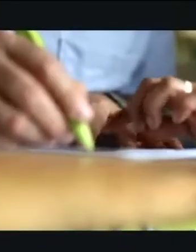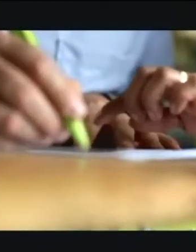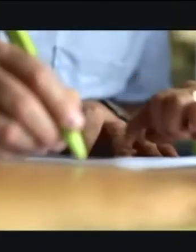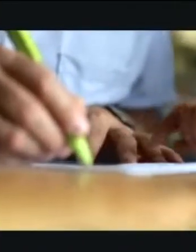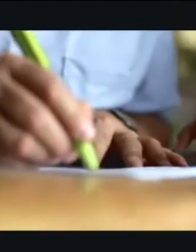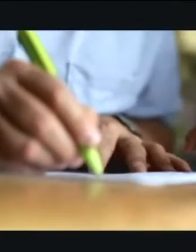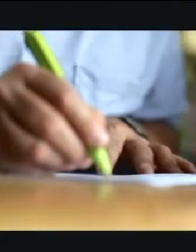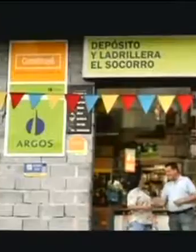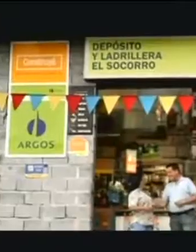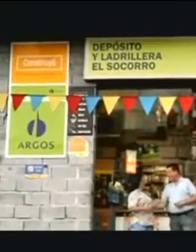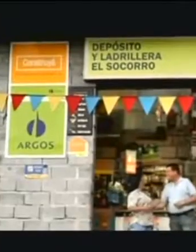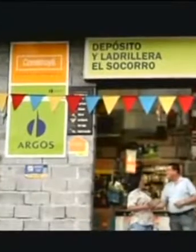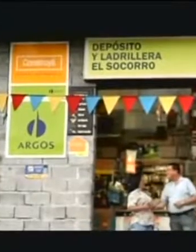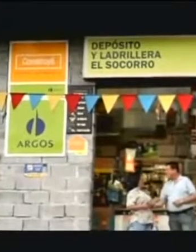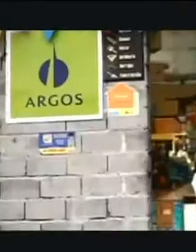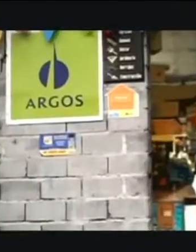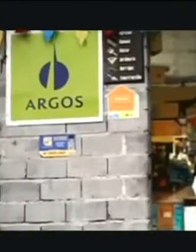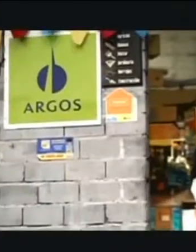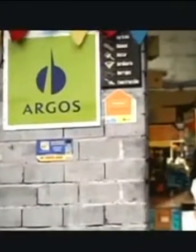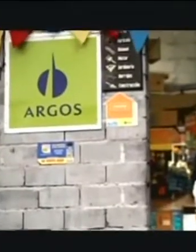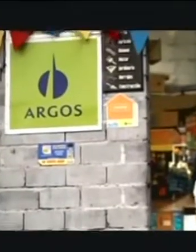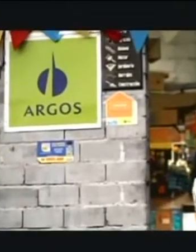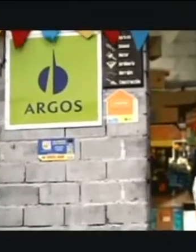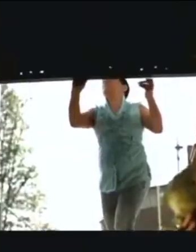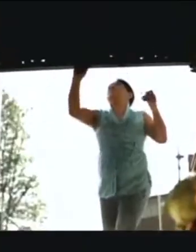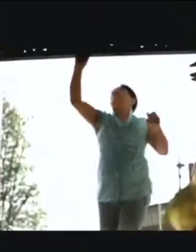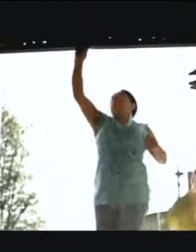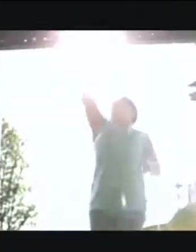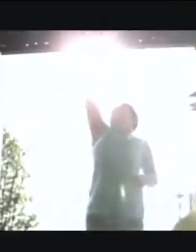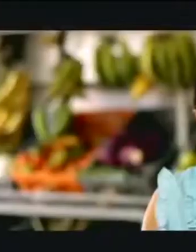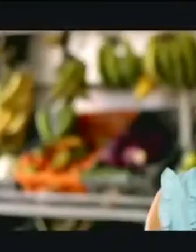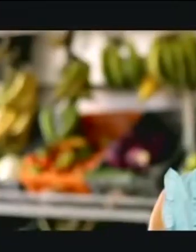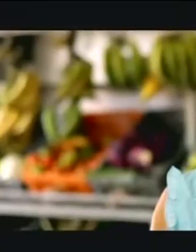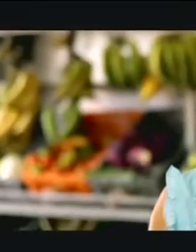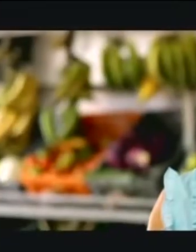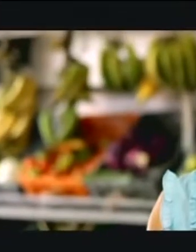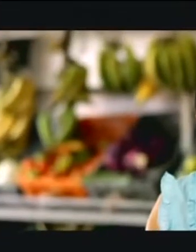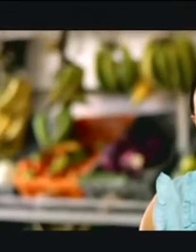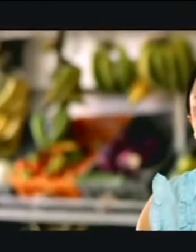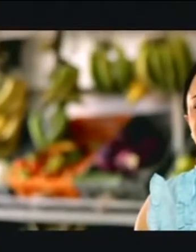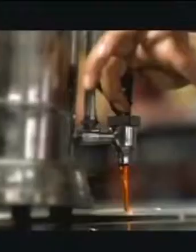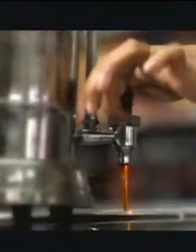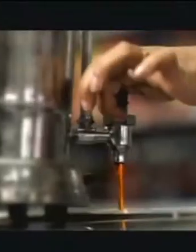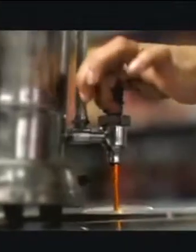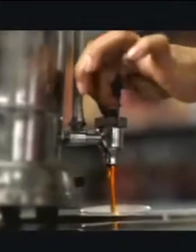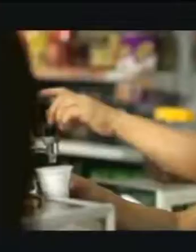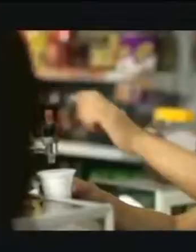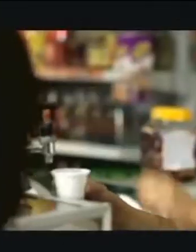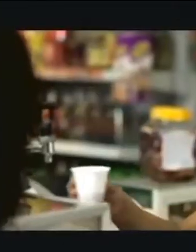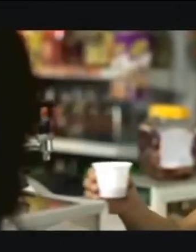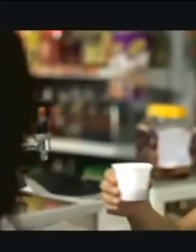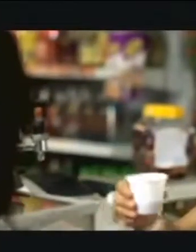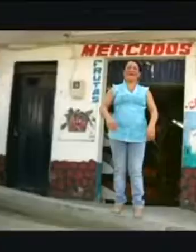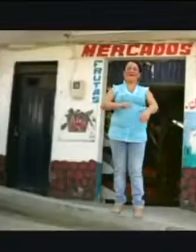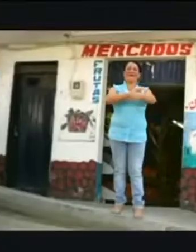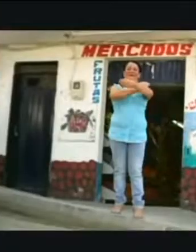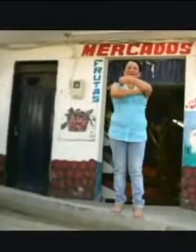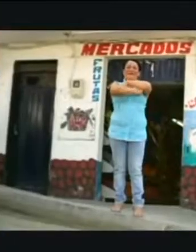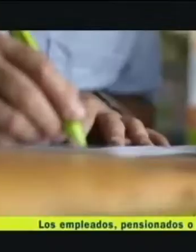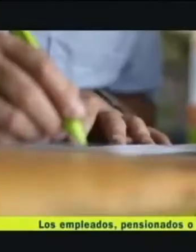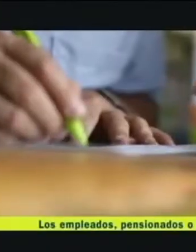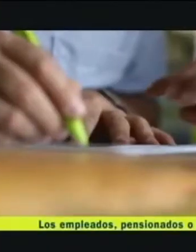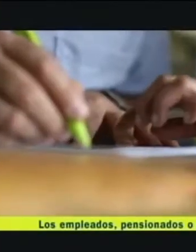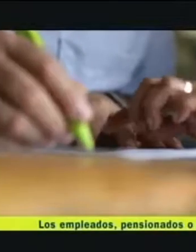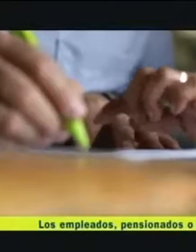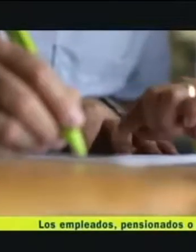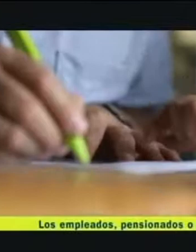y pregunte por Construya, el crédito de Argos para construir o remodelar. Yo construí ya. Con mi trabajo en mi tienda